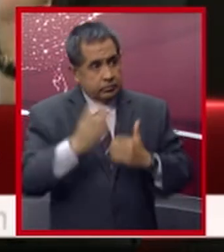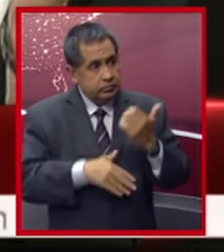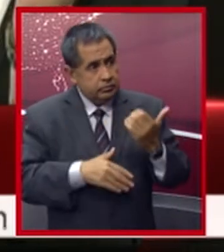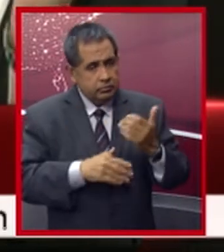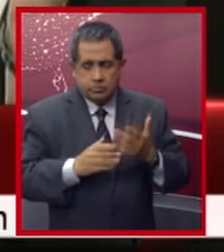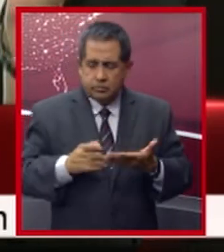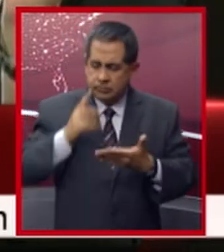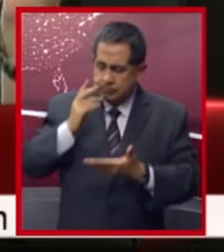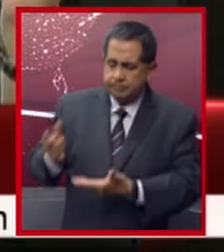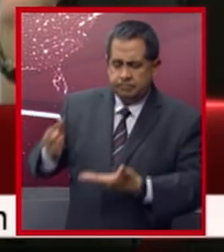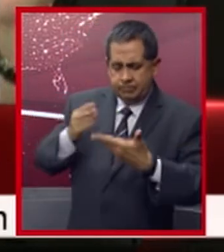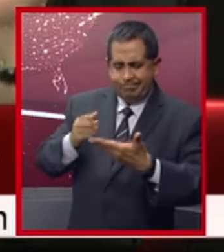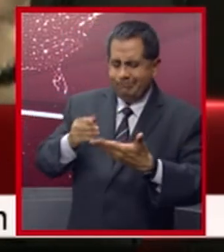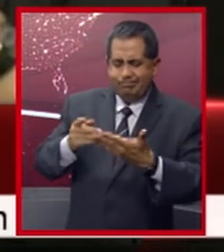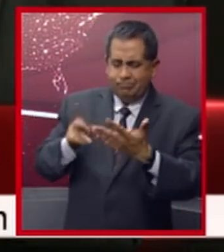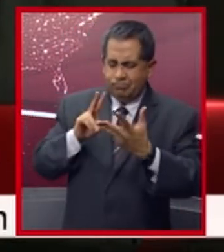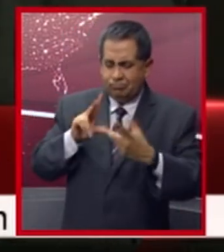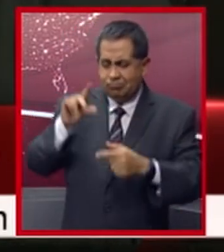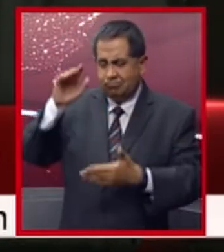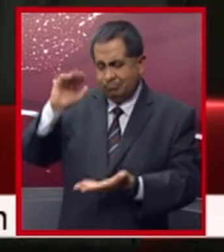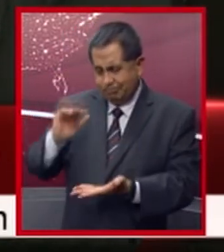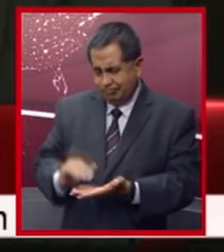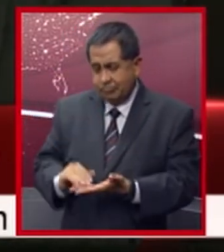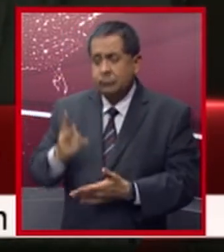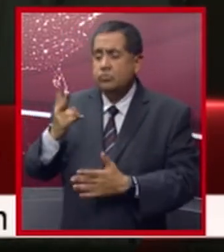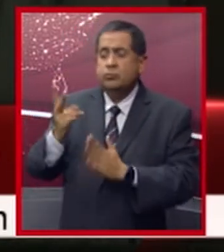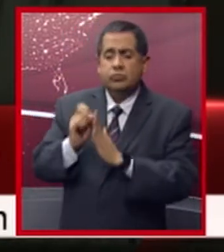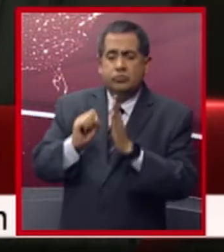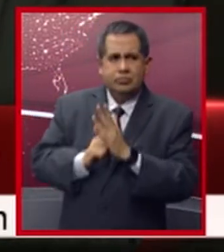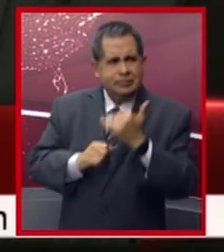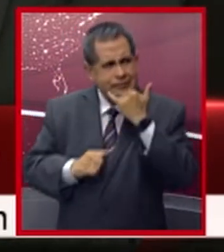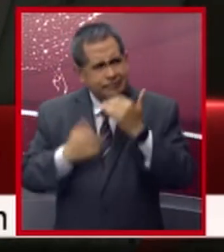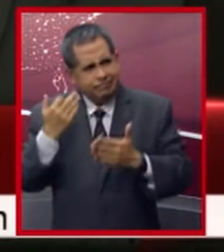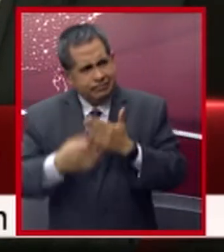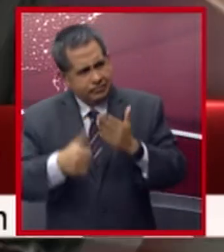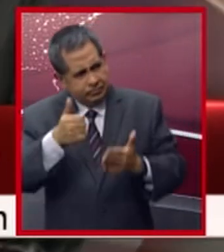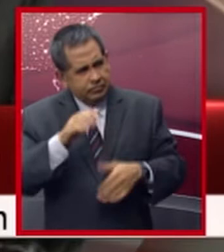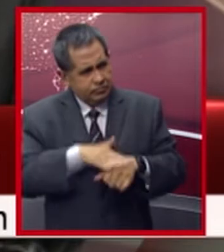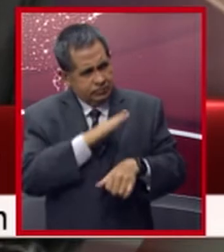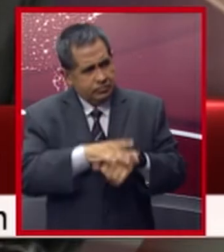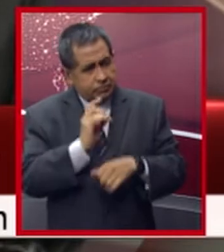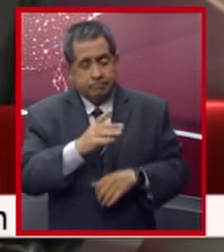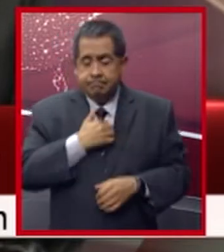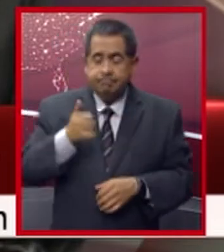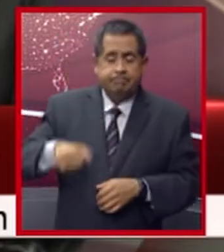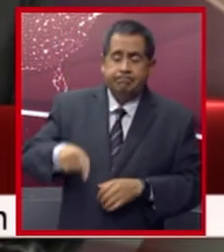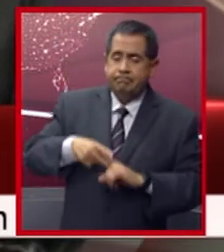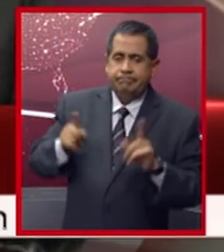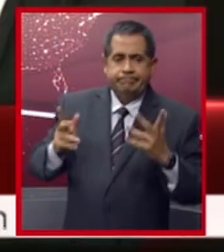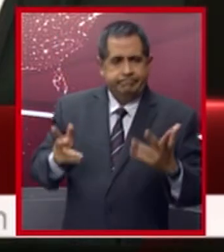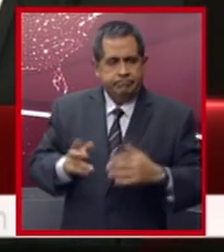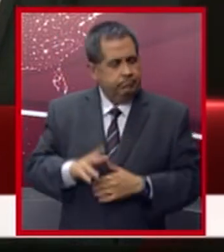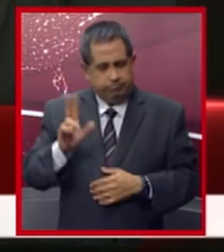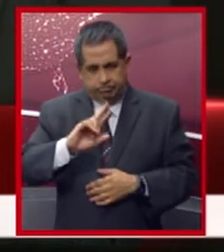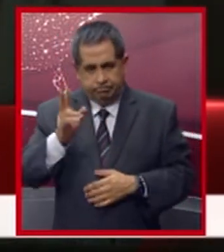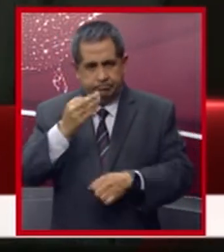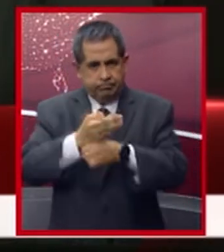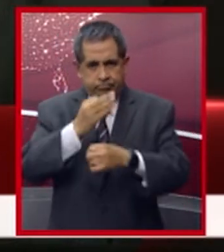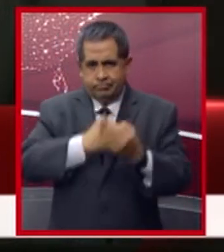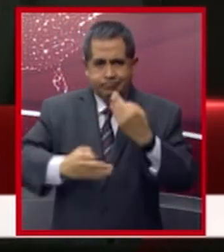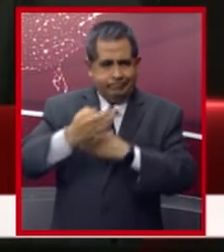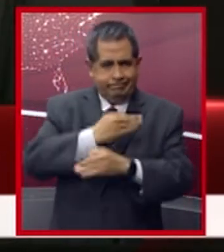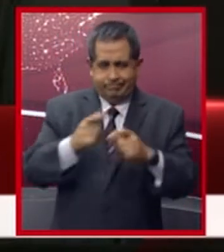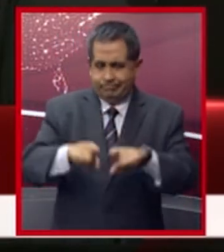ibas en cuarto, quinto semestre. Hoy aplica la ley para ellos, aplica la ley para